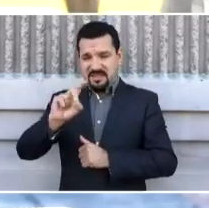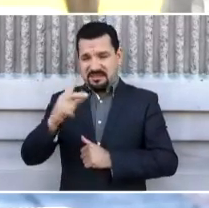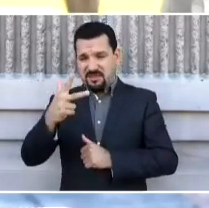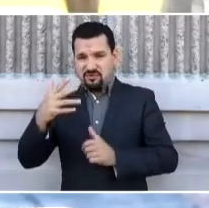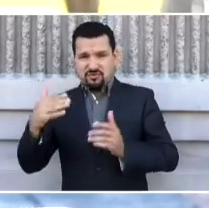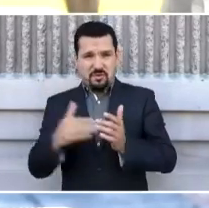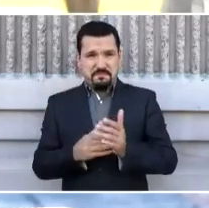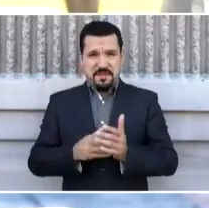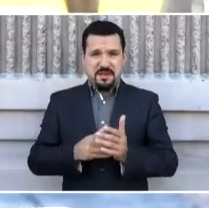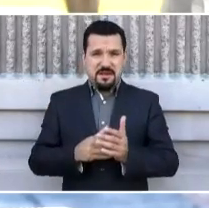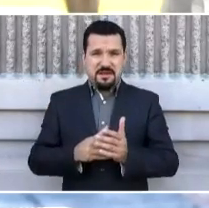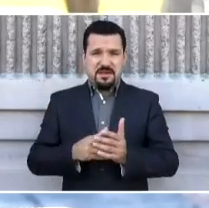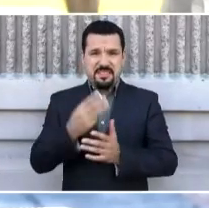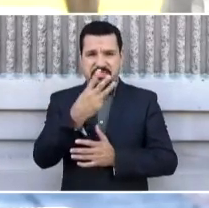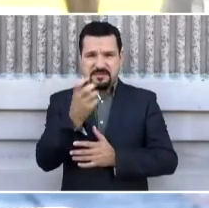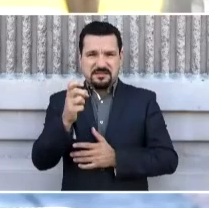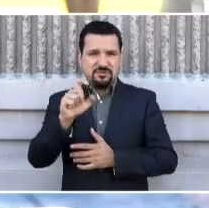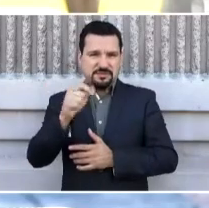38,324 casos en el país.